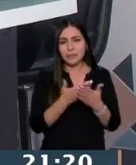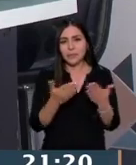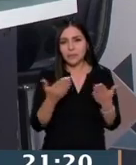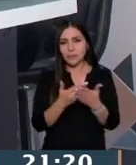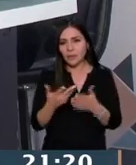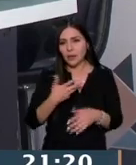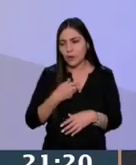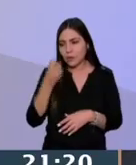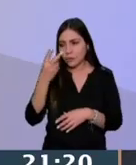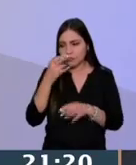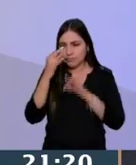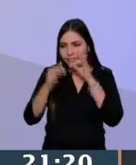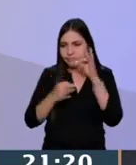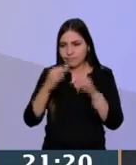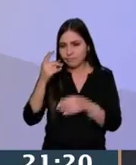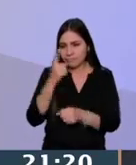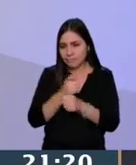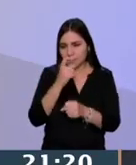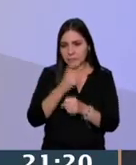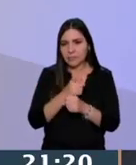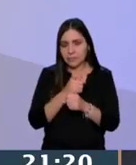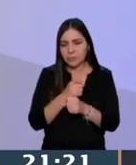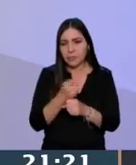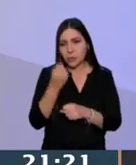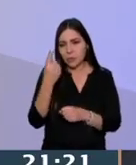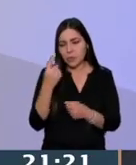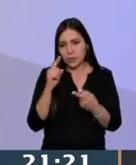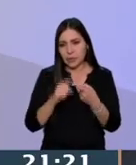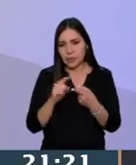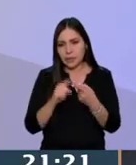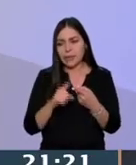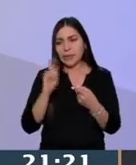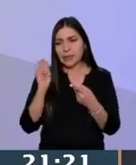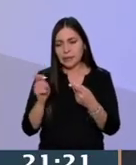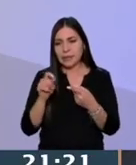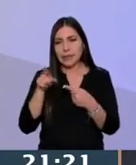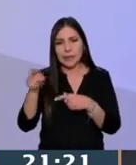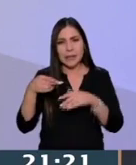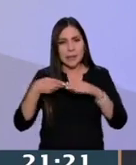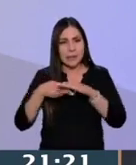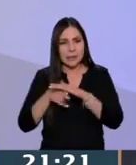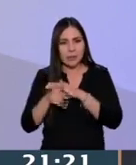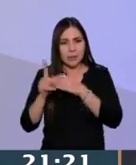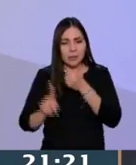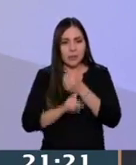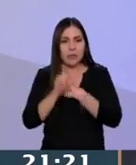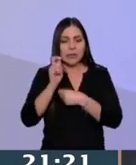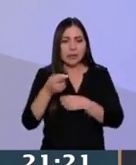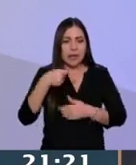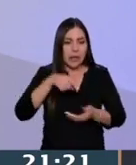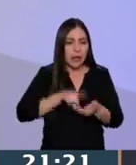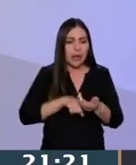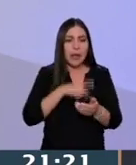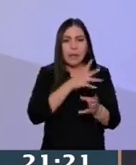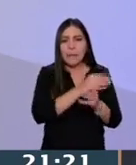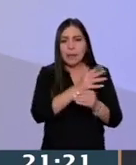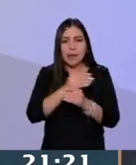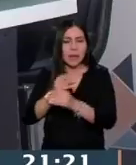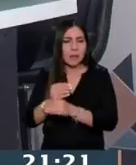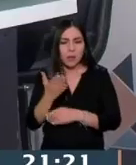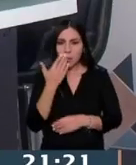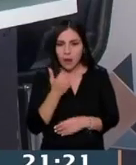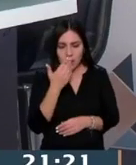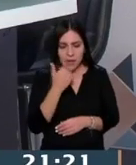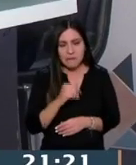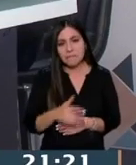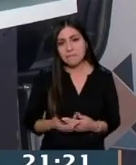las principales narrativas. Una, justamente, la de que el problema del metro es que no hay mantenimiento, y la segunda es que, por lo